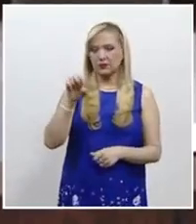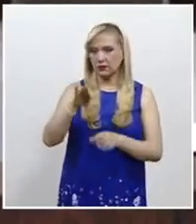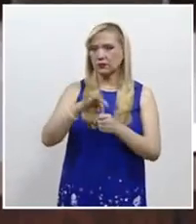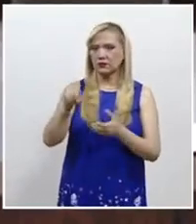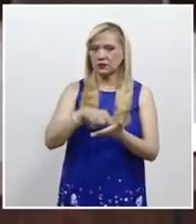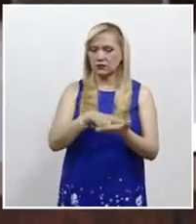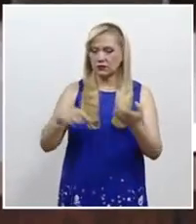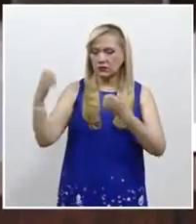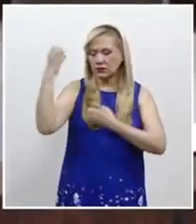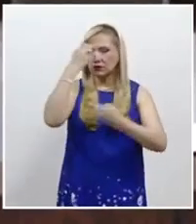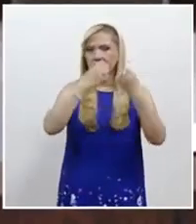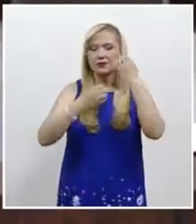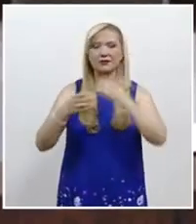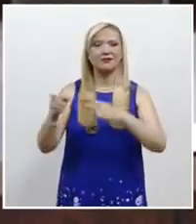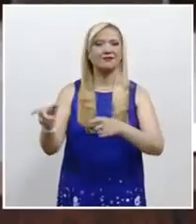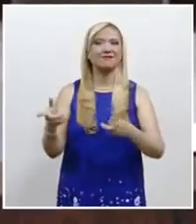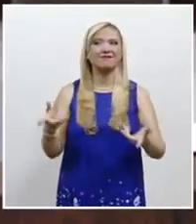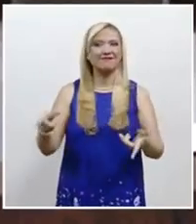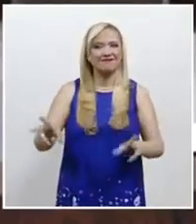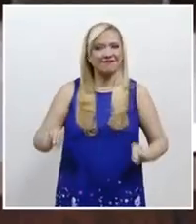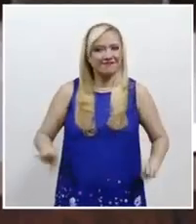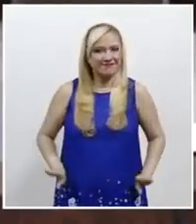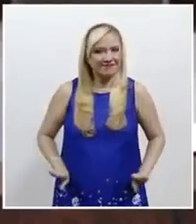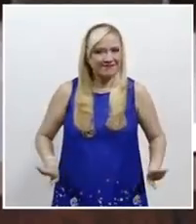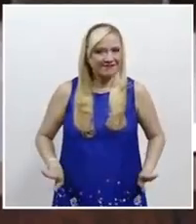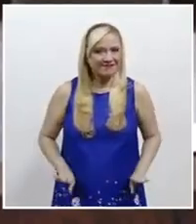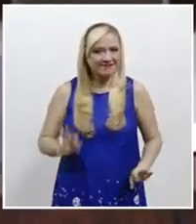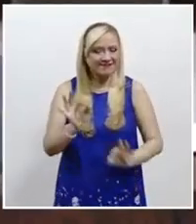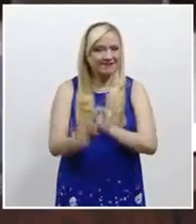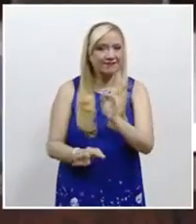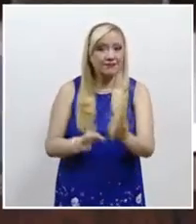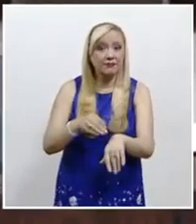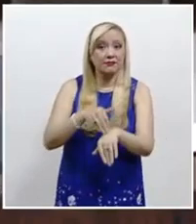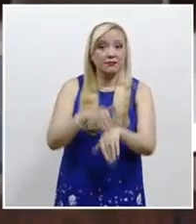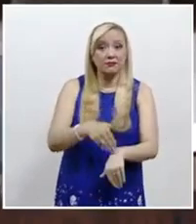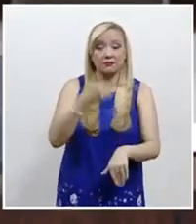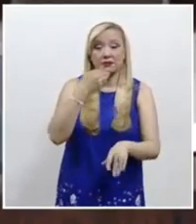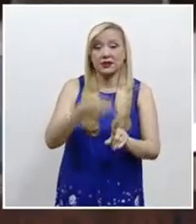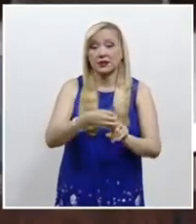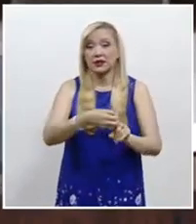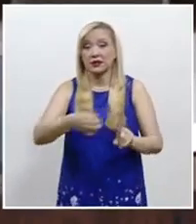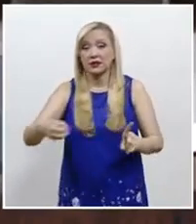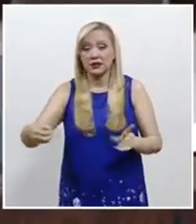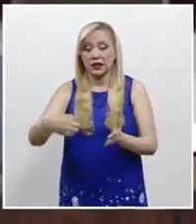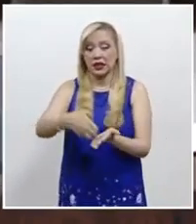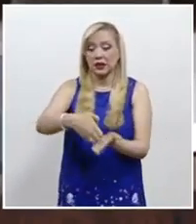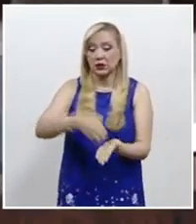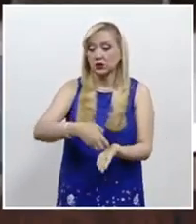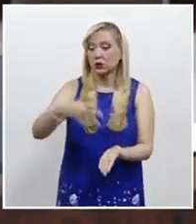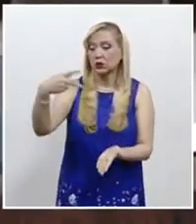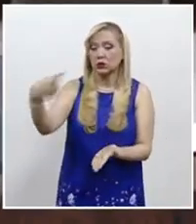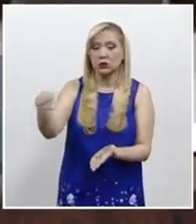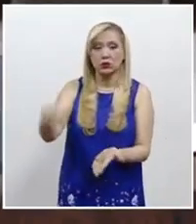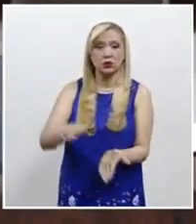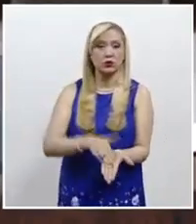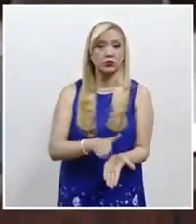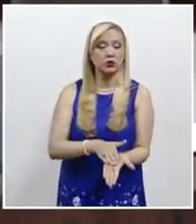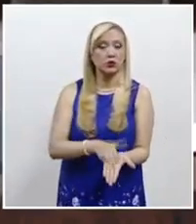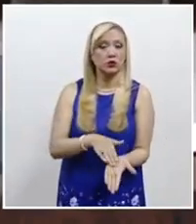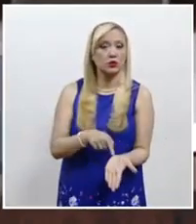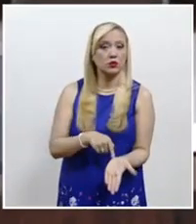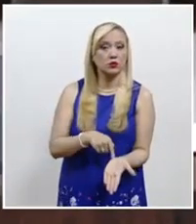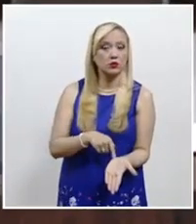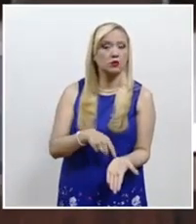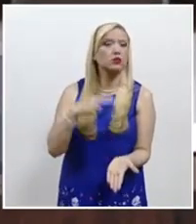análisis indebido para verificar el cumplimiento del procedimiento estatutario porque sin fundamento